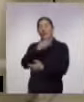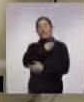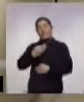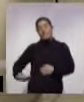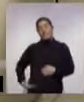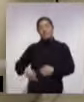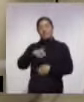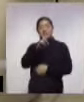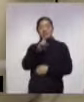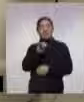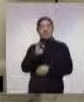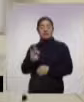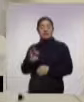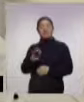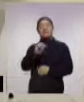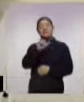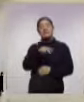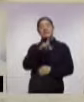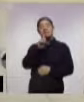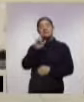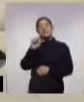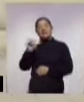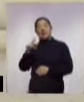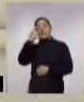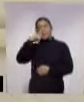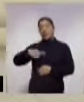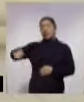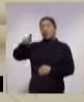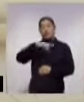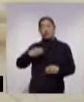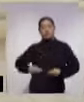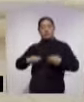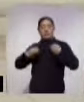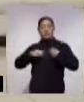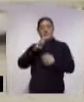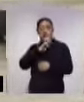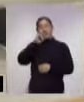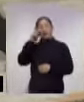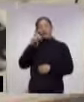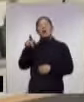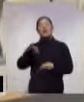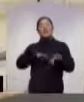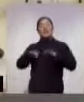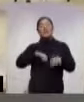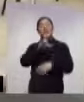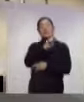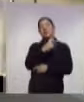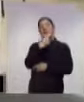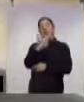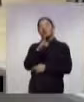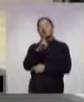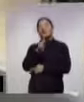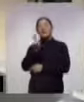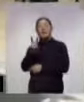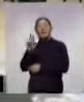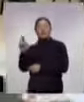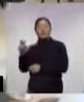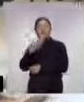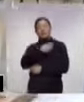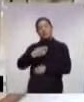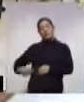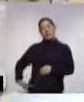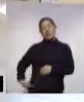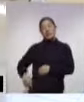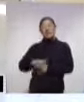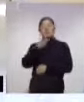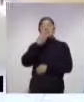Sandra Chávez Ruelas, para mejorar la calidad de vida de las personas, operan en 38 VRs municipales y 3 VR que maneja